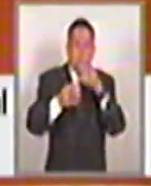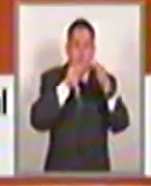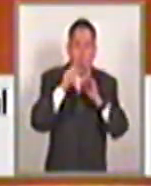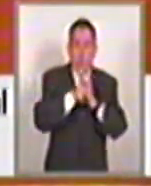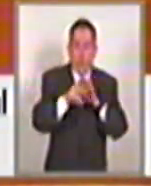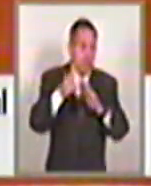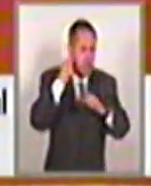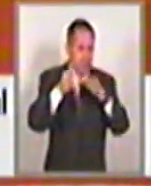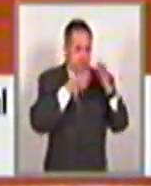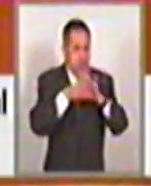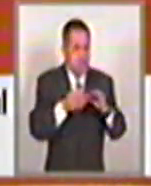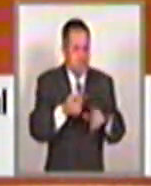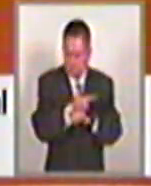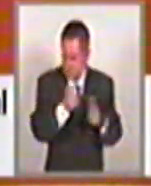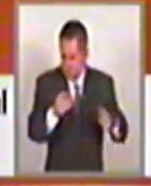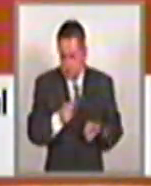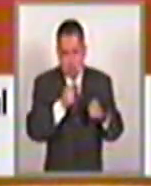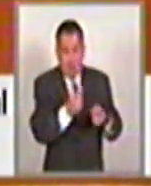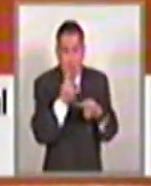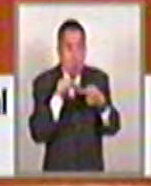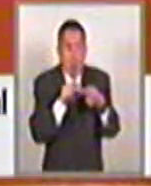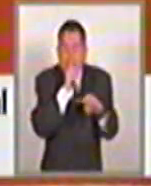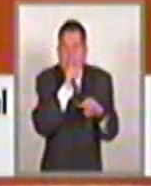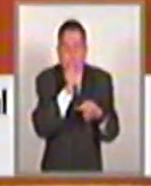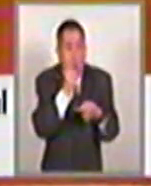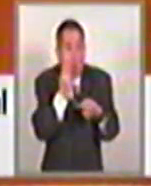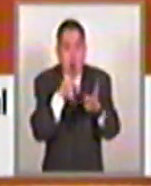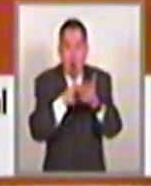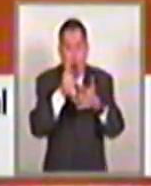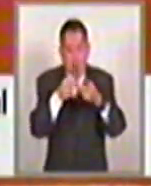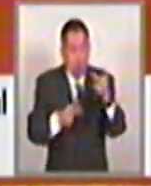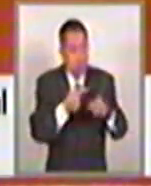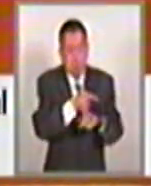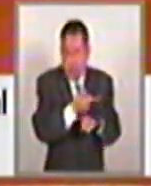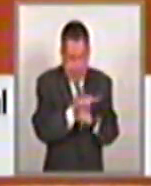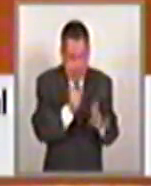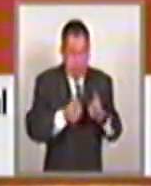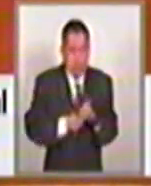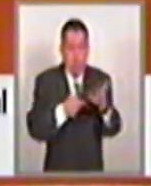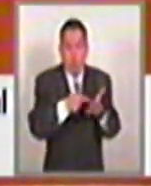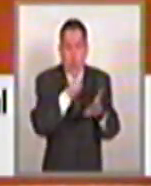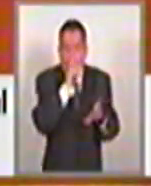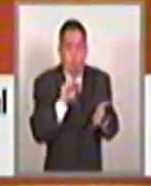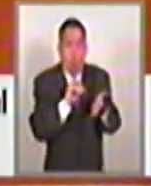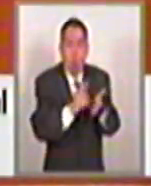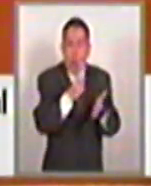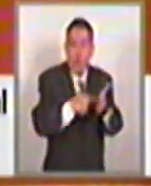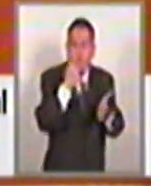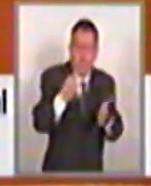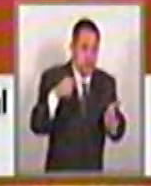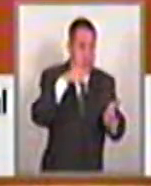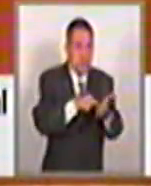comunicación tienen garantizado, que es el único lugar en donde se habla de la libertad de expresión, se tienen garantizado